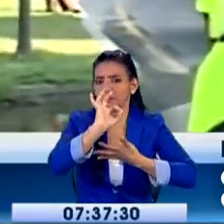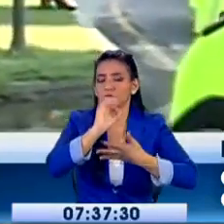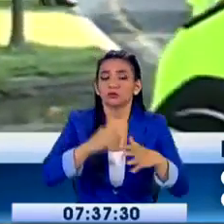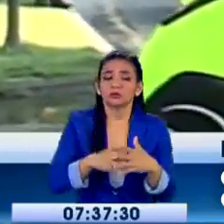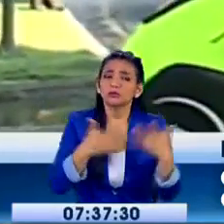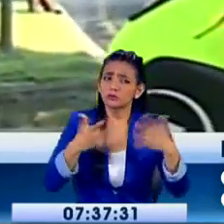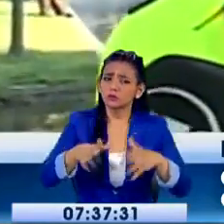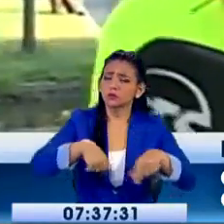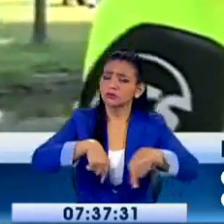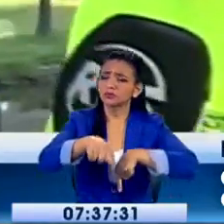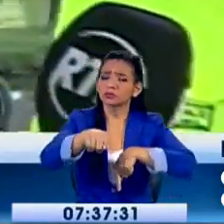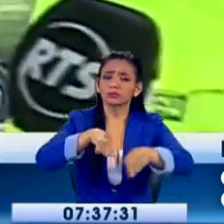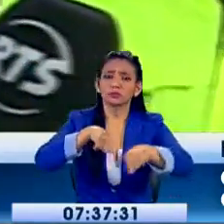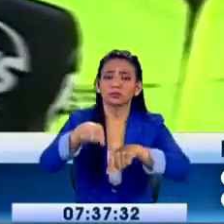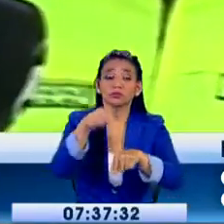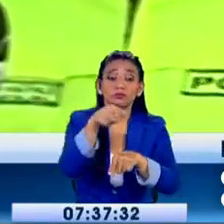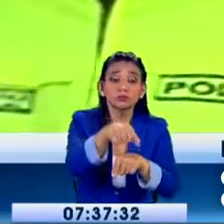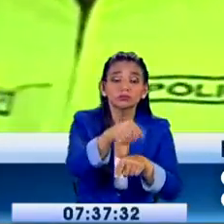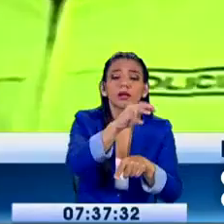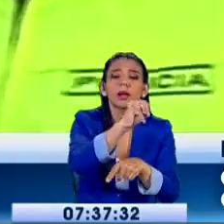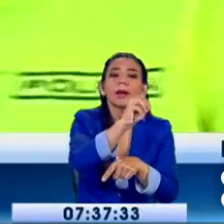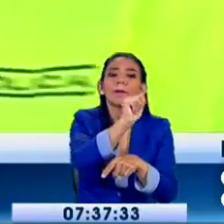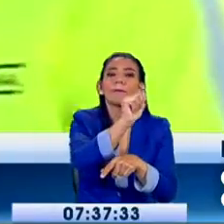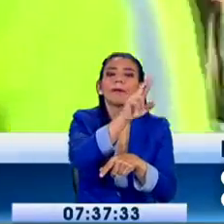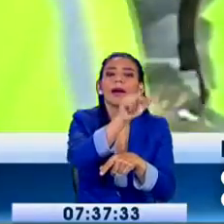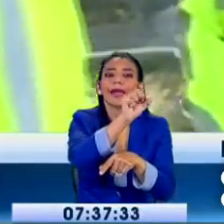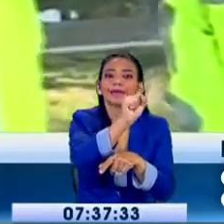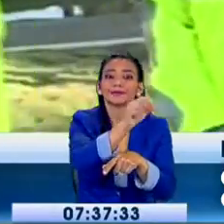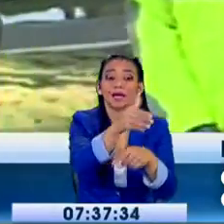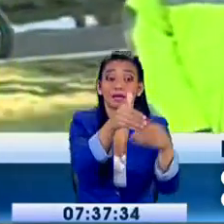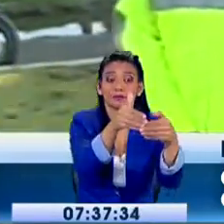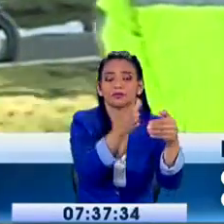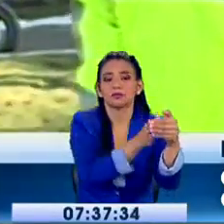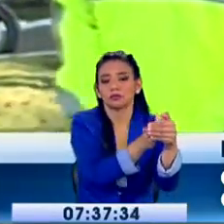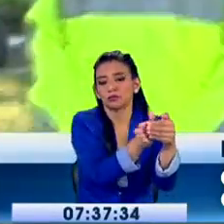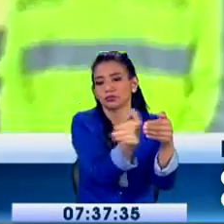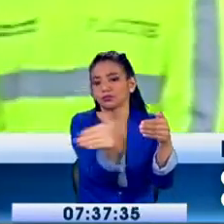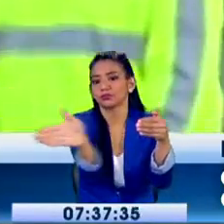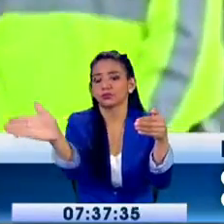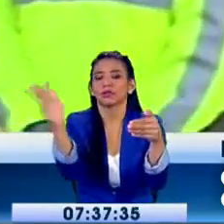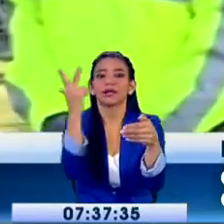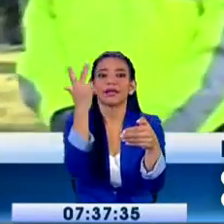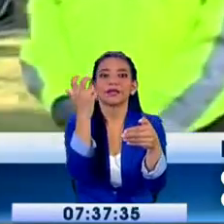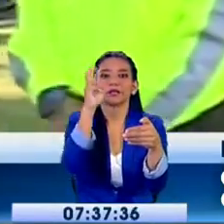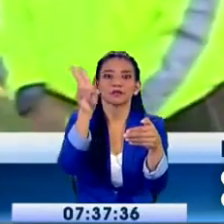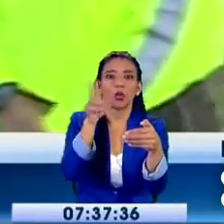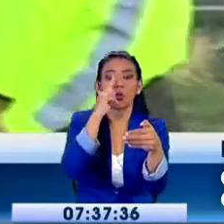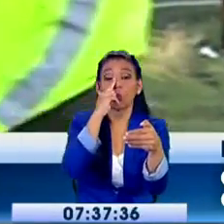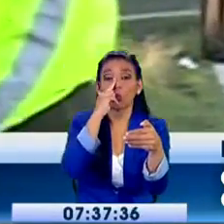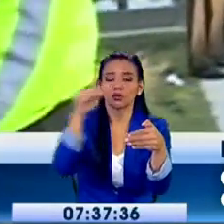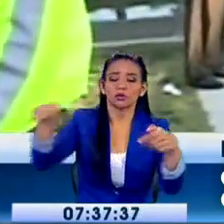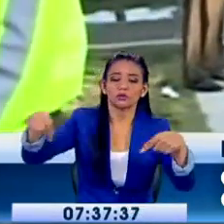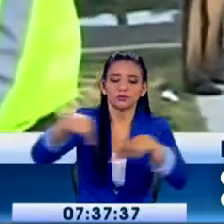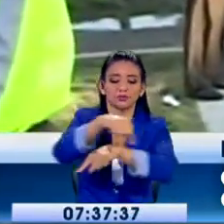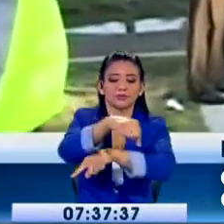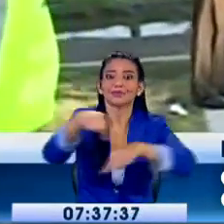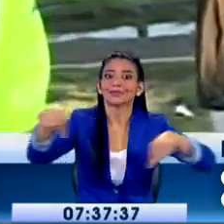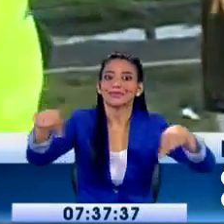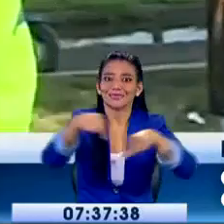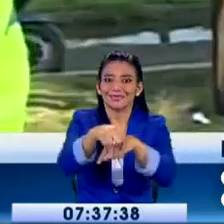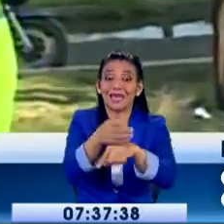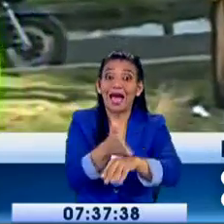habilitado el tránsito hasta la altura de Maresa, luego hay el desvío hacia la avenida 13 de junio, que se ha vuelto bidireccional,